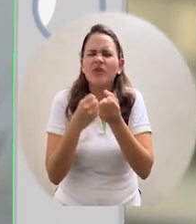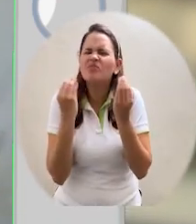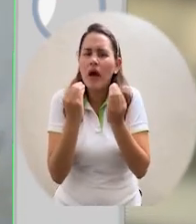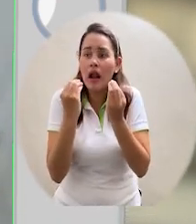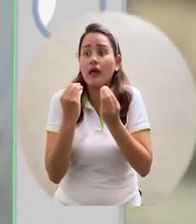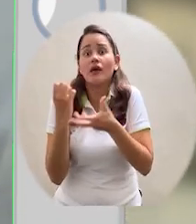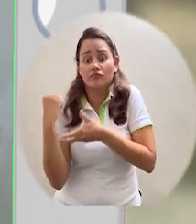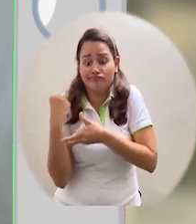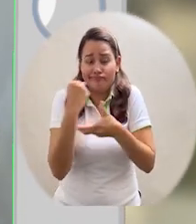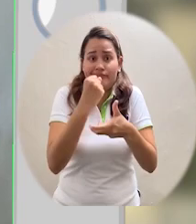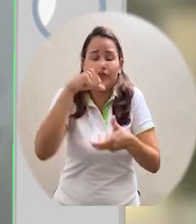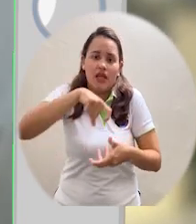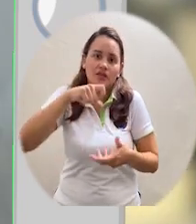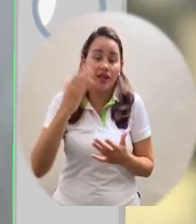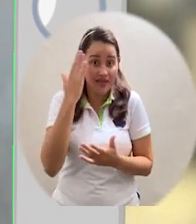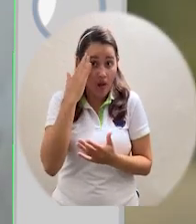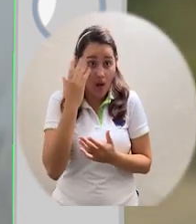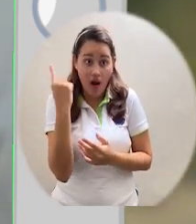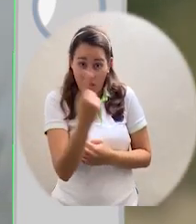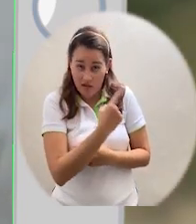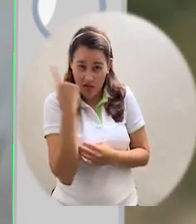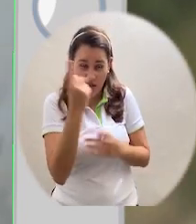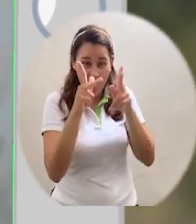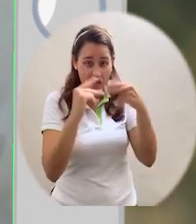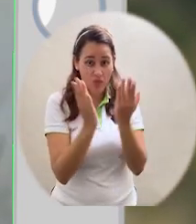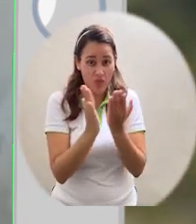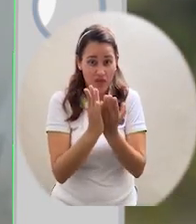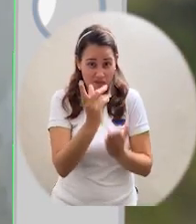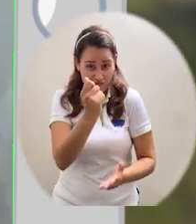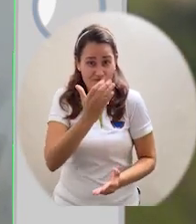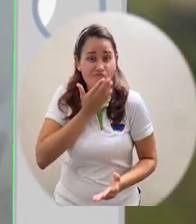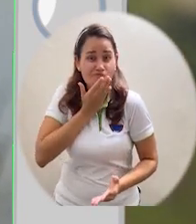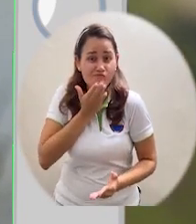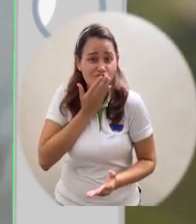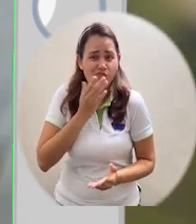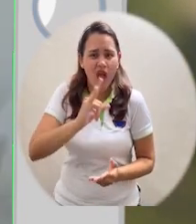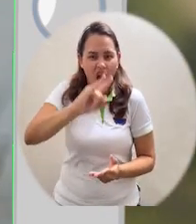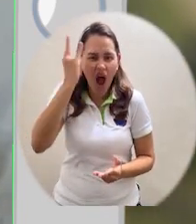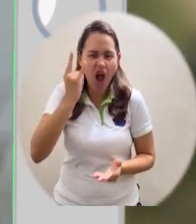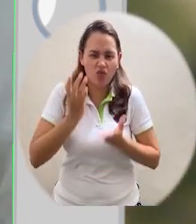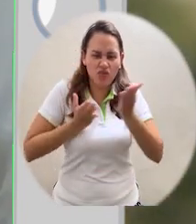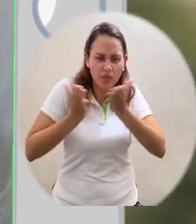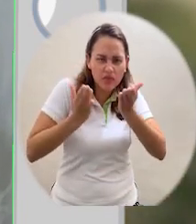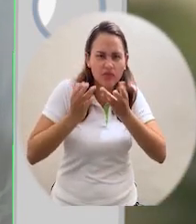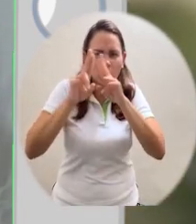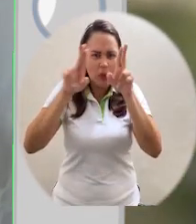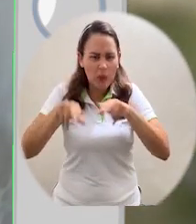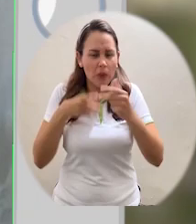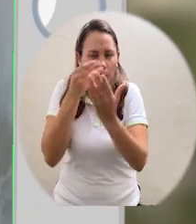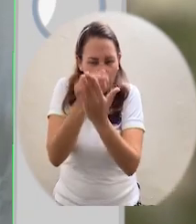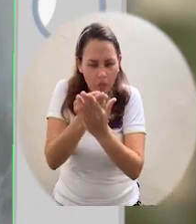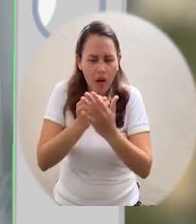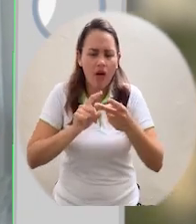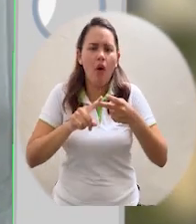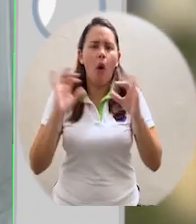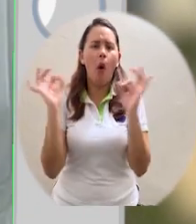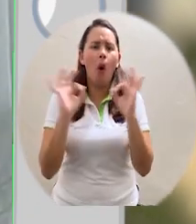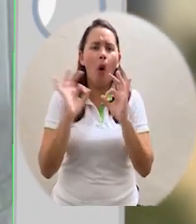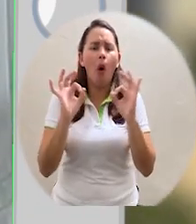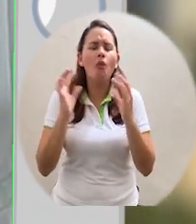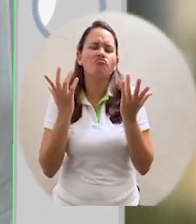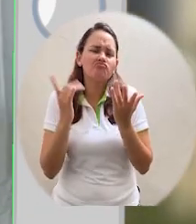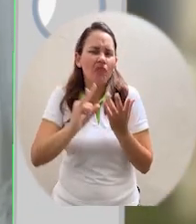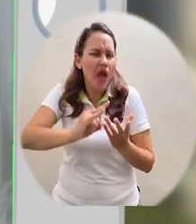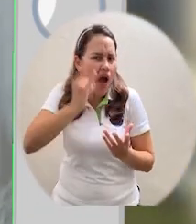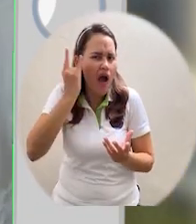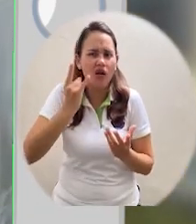muchos estudiantes no cuentan con recursos económicos para pagar un servicio de internet o para acercarse